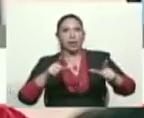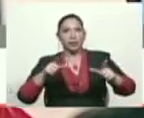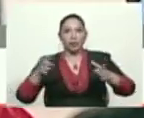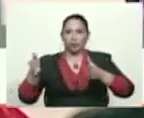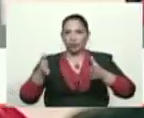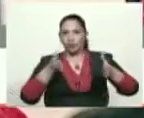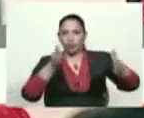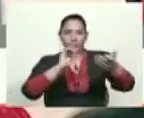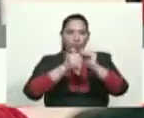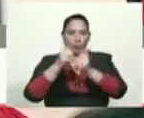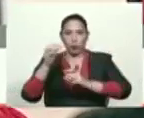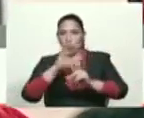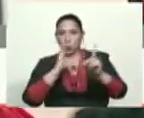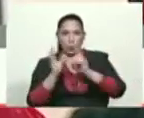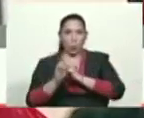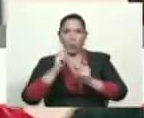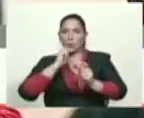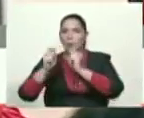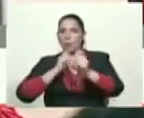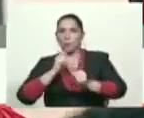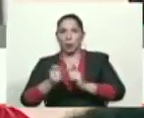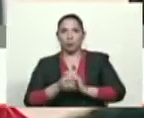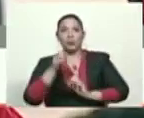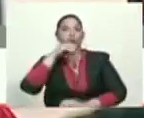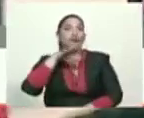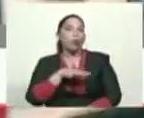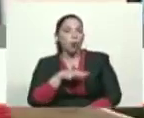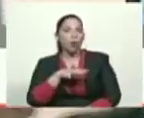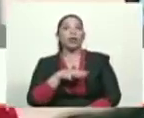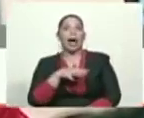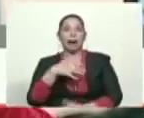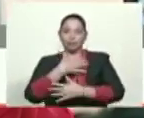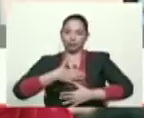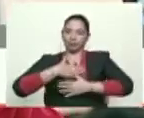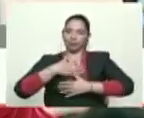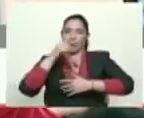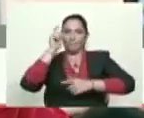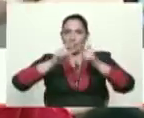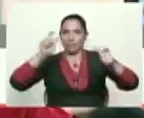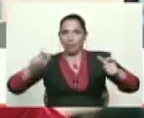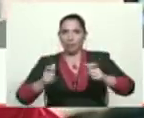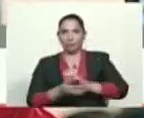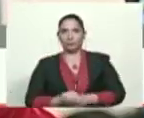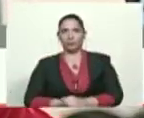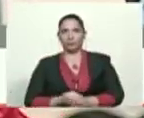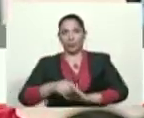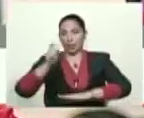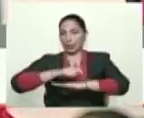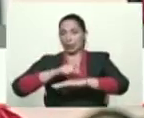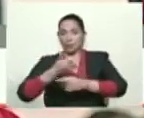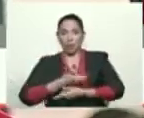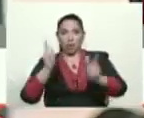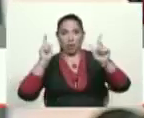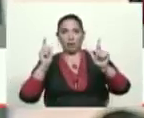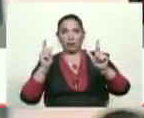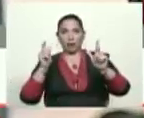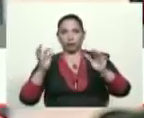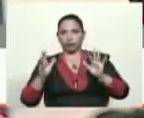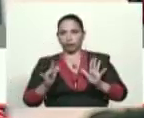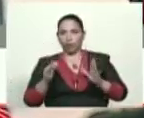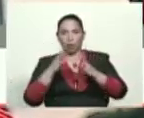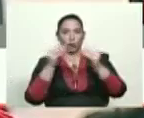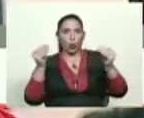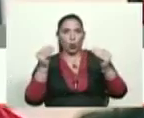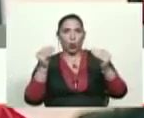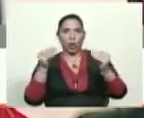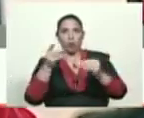deportivas culturales turísticas históricas para la satisfacción digamos del tiempo libre del tiempo de recreación para toda nuestra